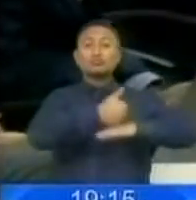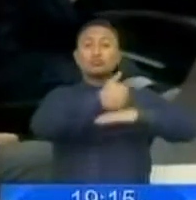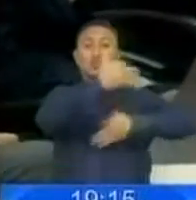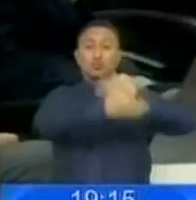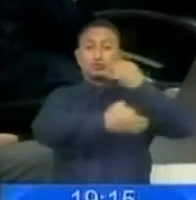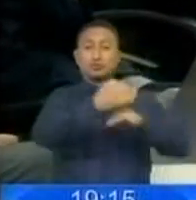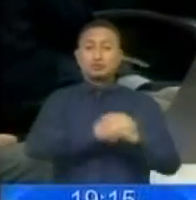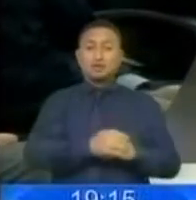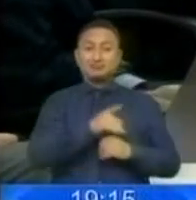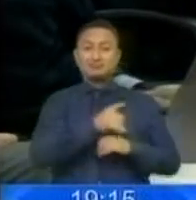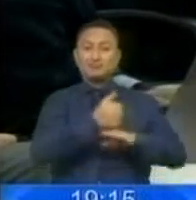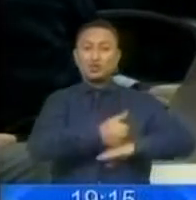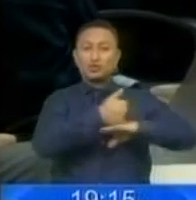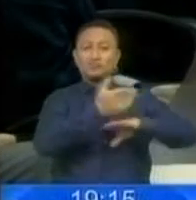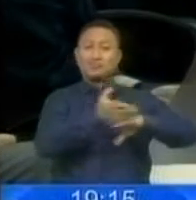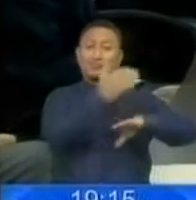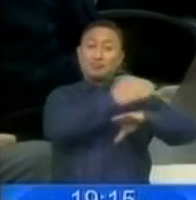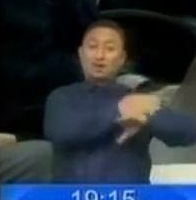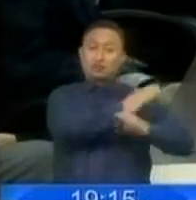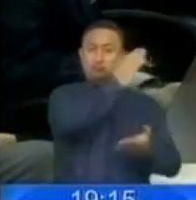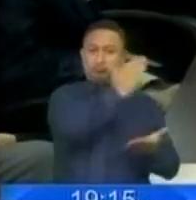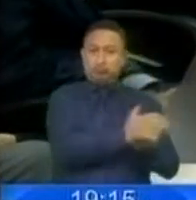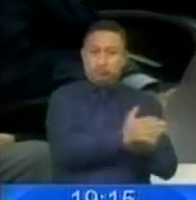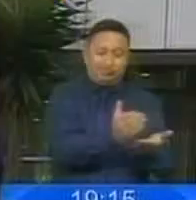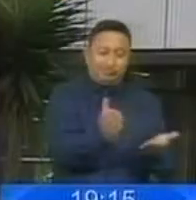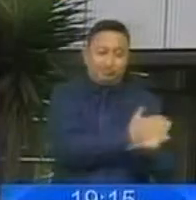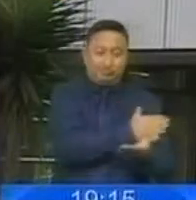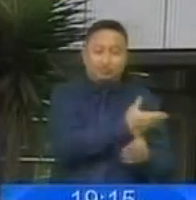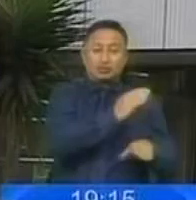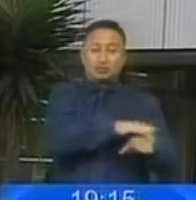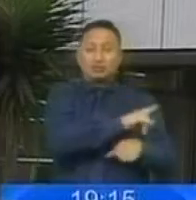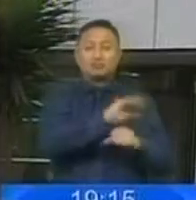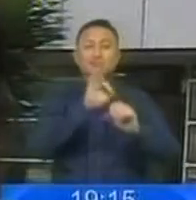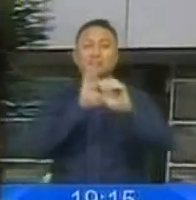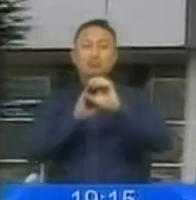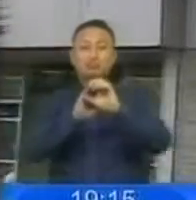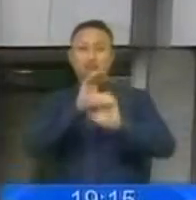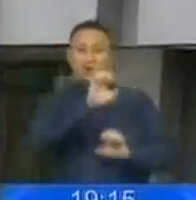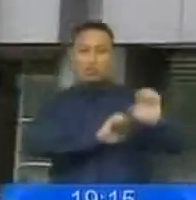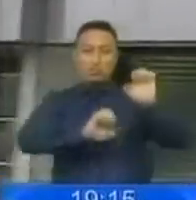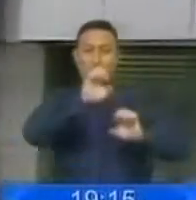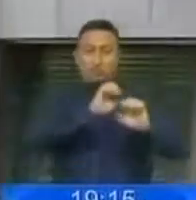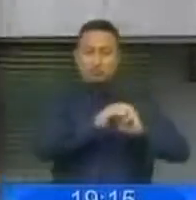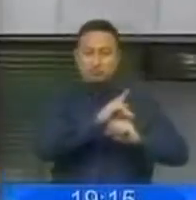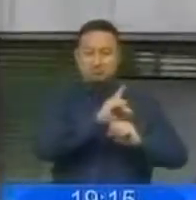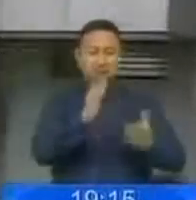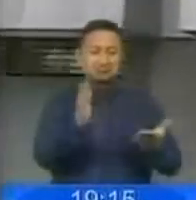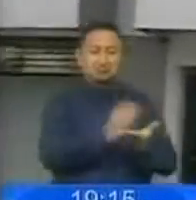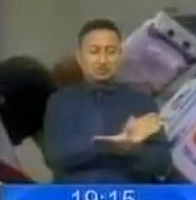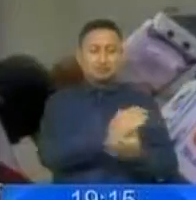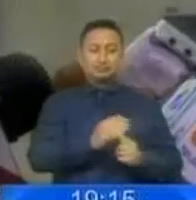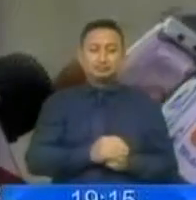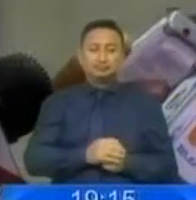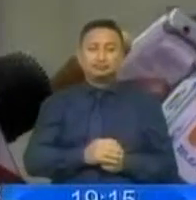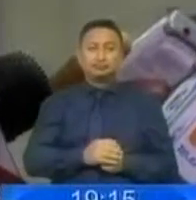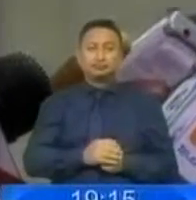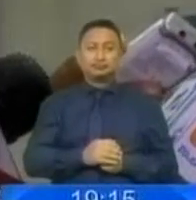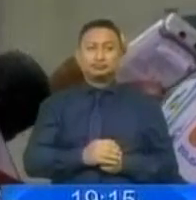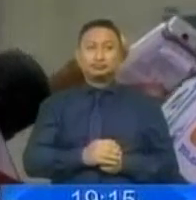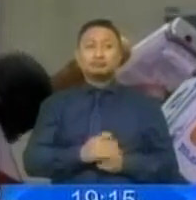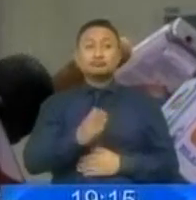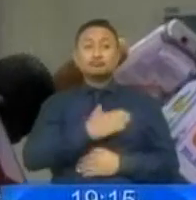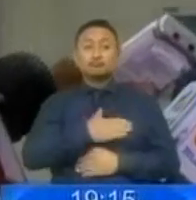cuyas autoridades fueran cesadas en funciones, luego de la evaluación que llevó adelante el Consejo de Participación Transitorio. Esa es